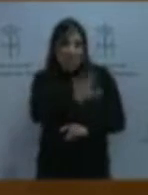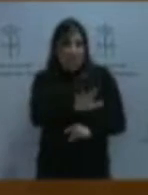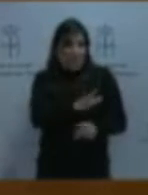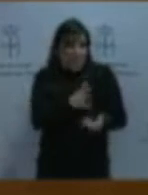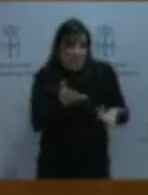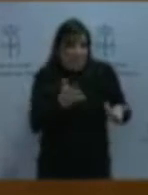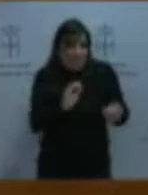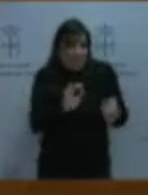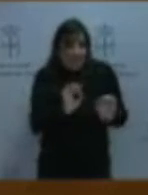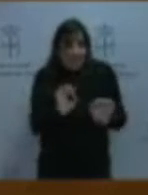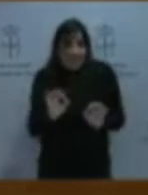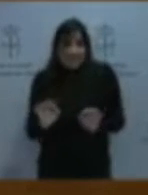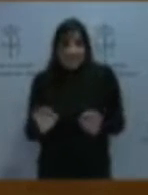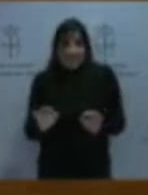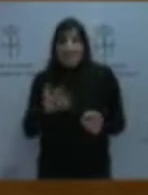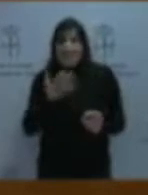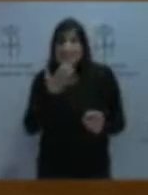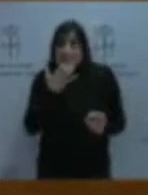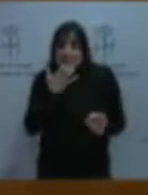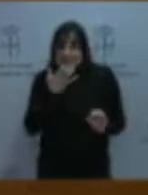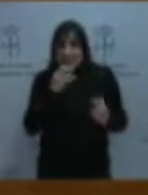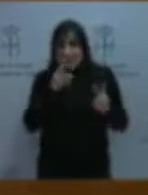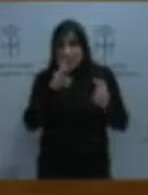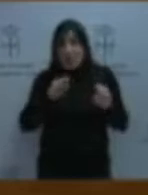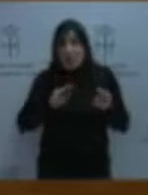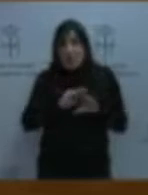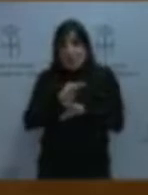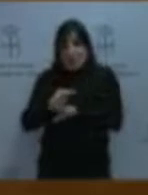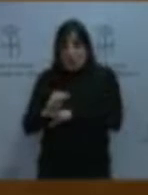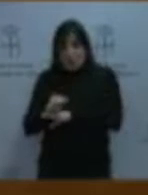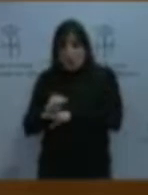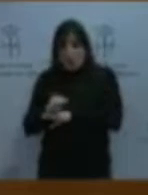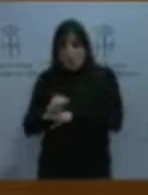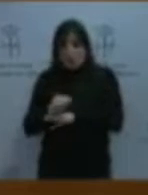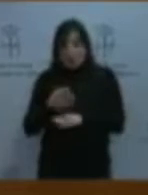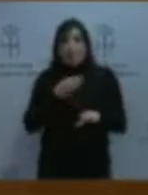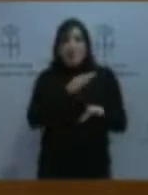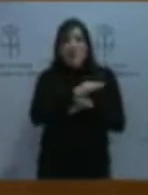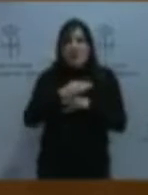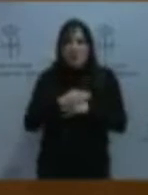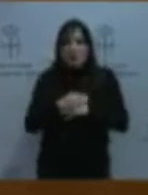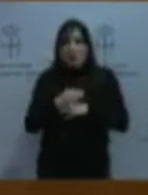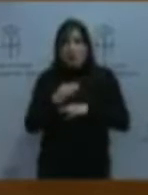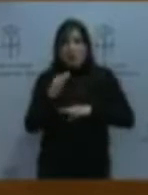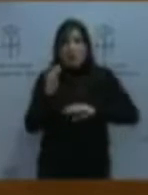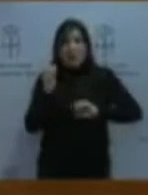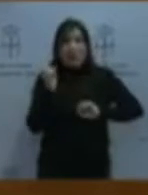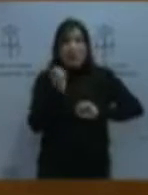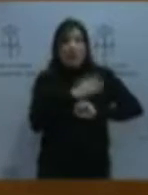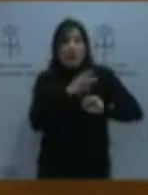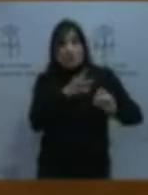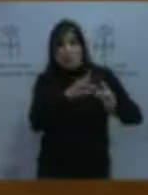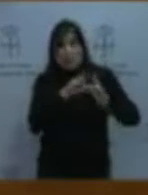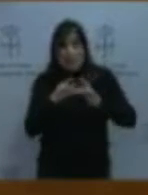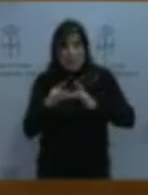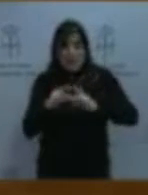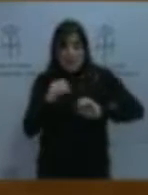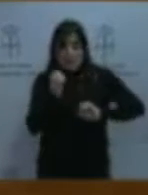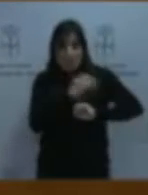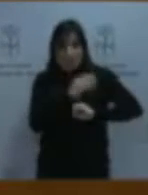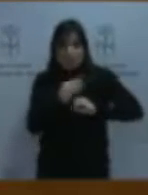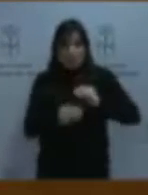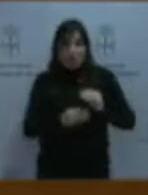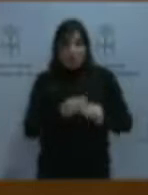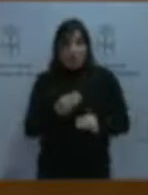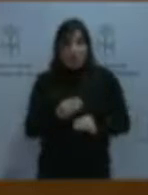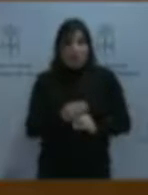inversión que sí llega con los fondos LEADER, la verdad que queden bastante ayoñados de una